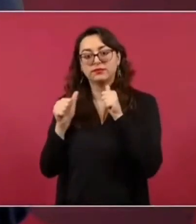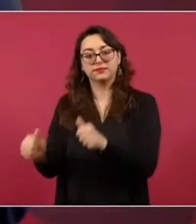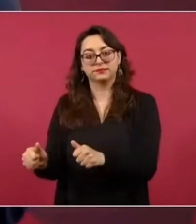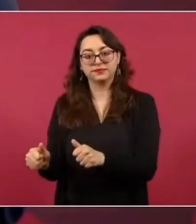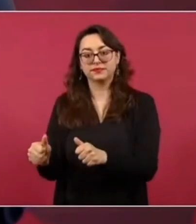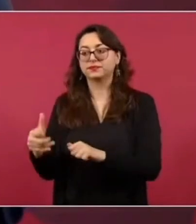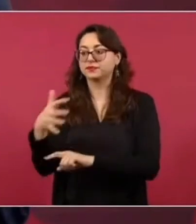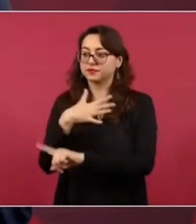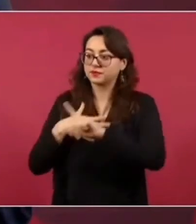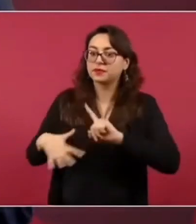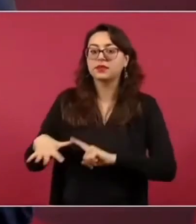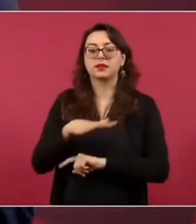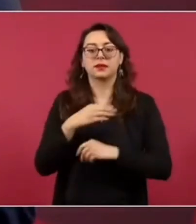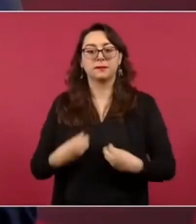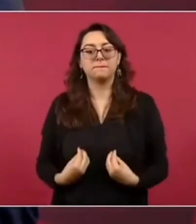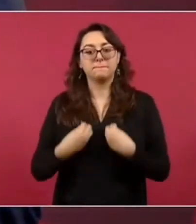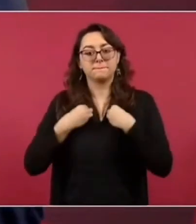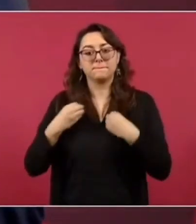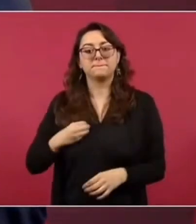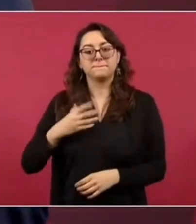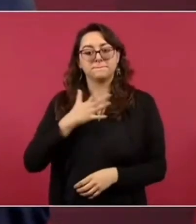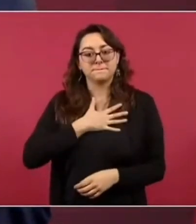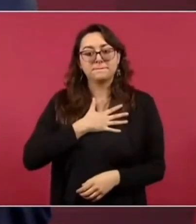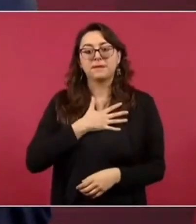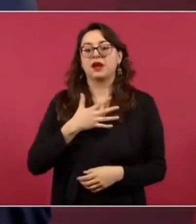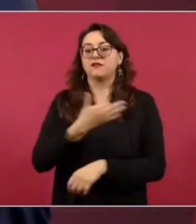que haya bienestar en las familias,